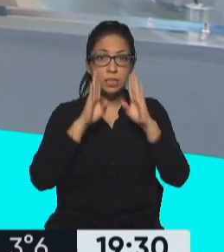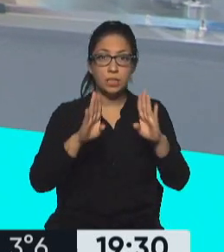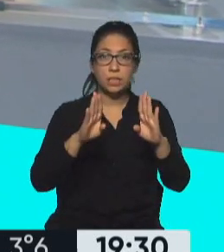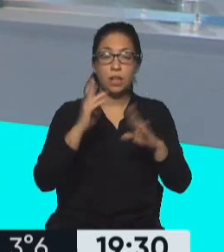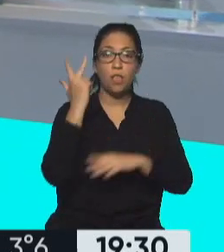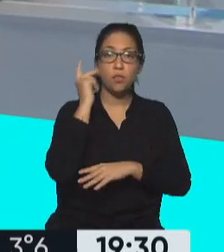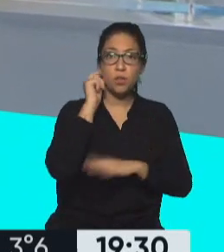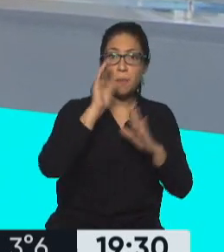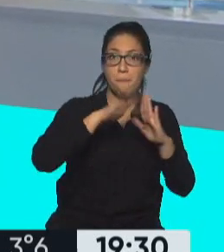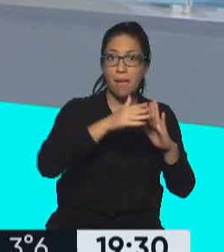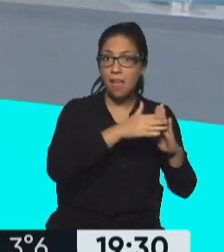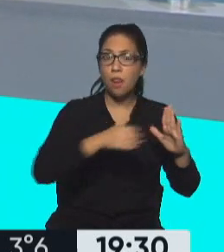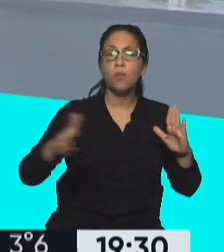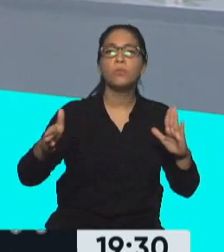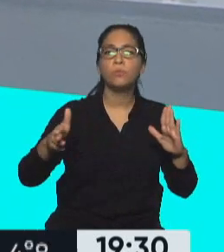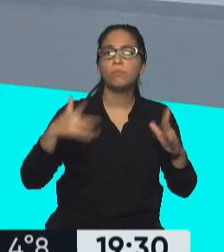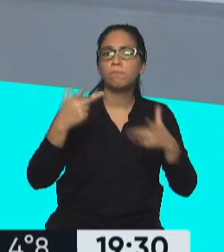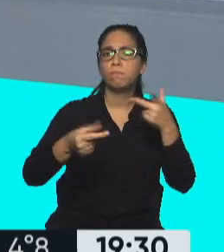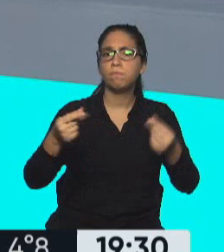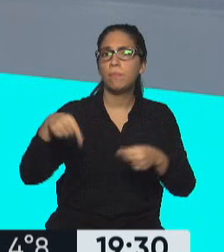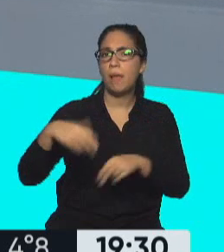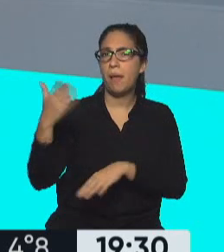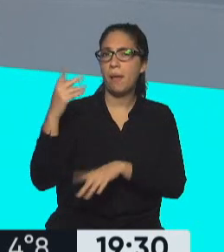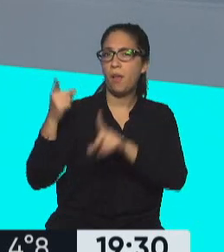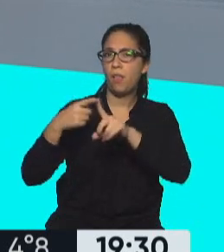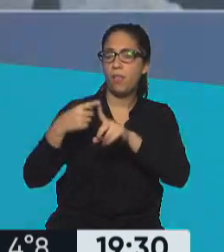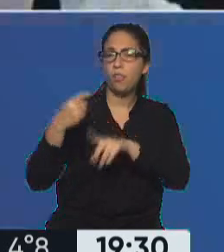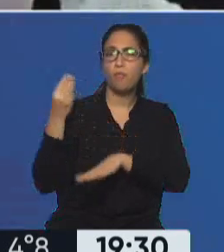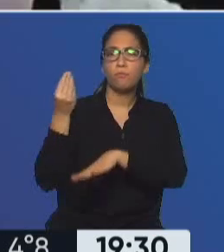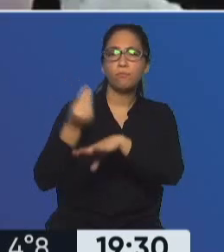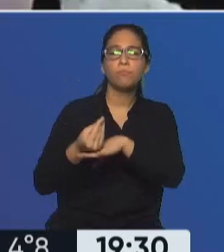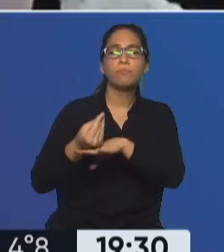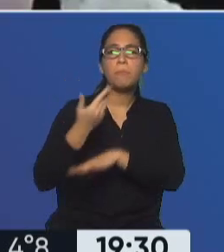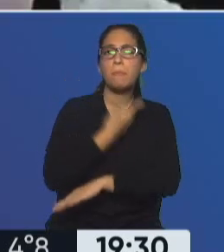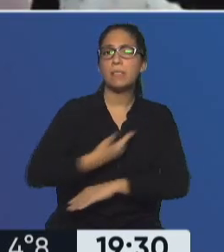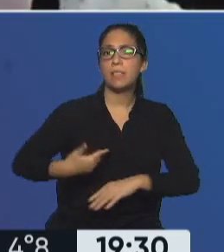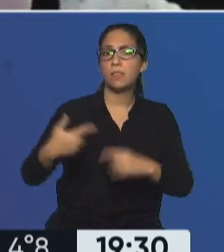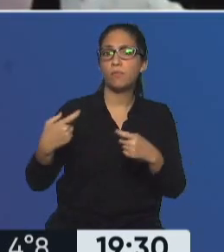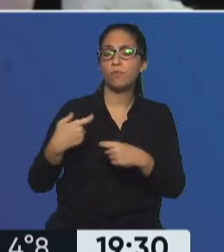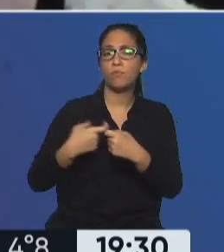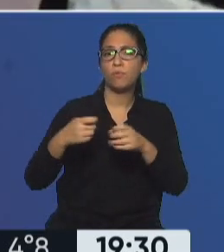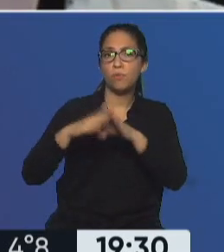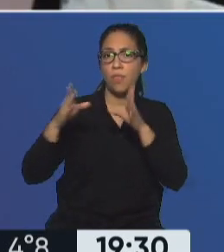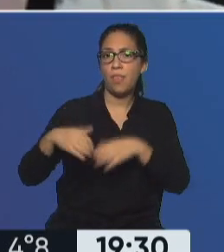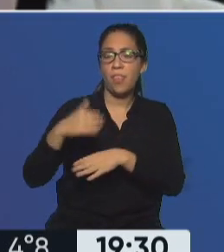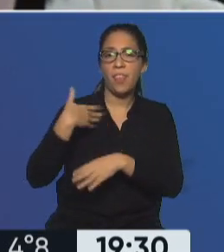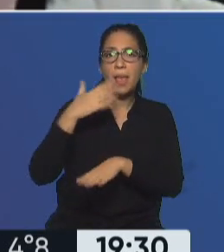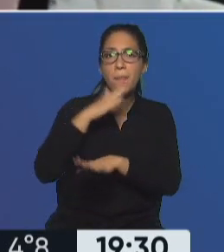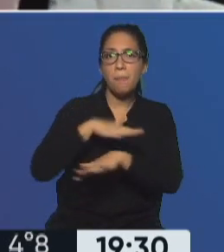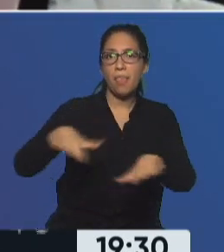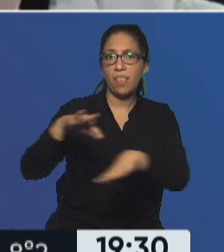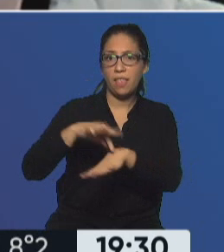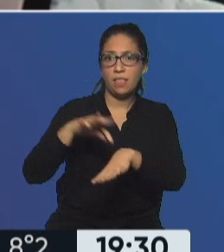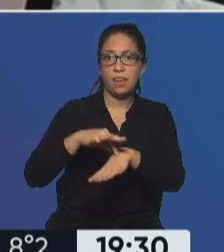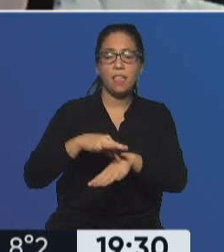menores de 18 años y vamos a hablar con un especialista, con el presidente de la Sociedad Argentina de Pediatría, Omar Tabaco. Gastón. Así